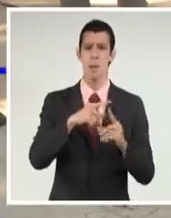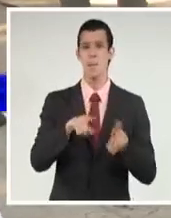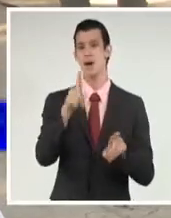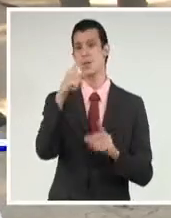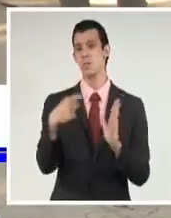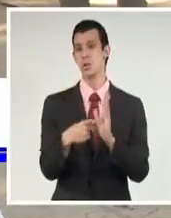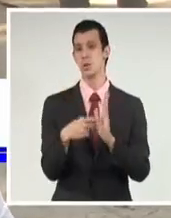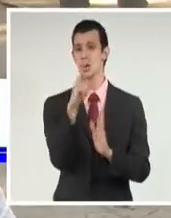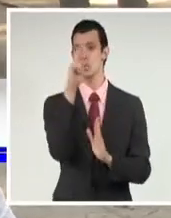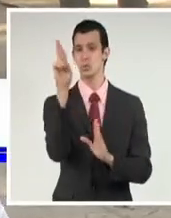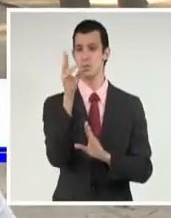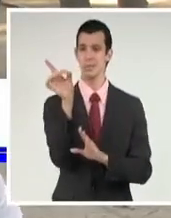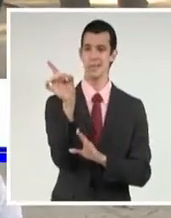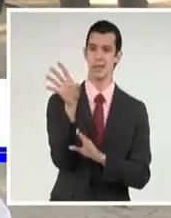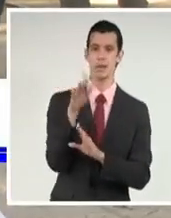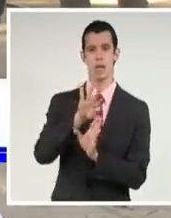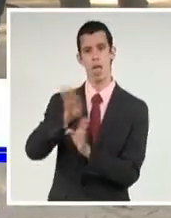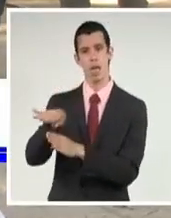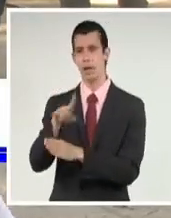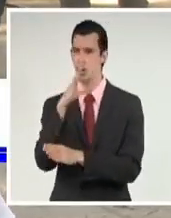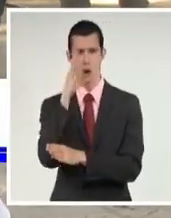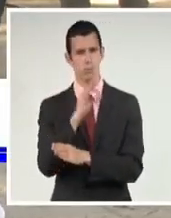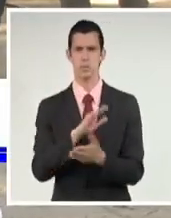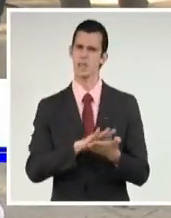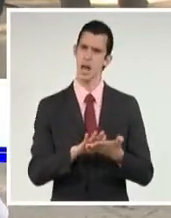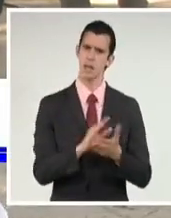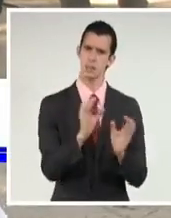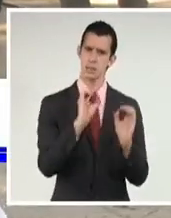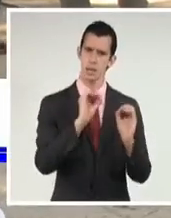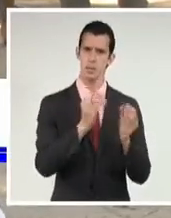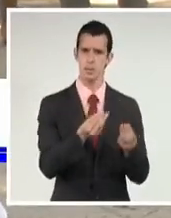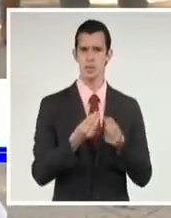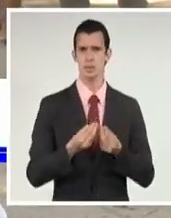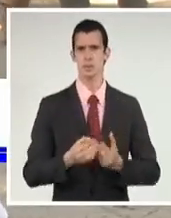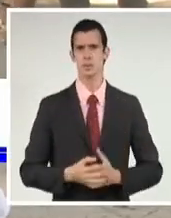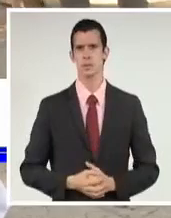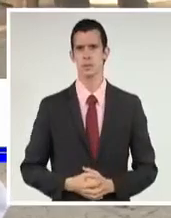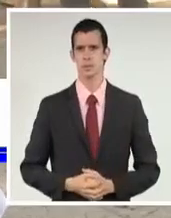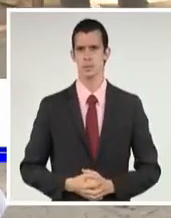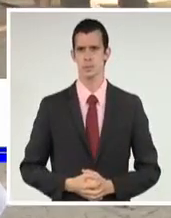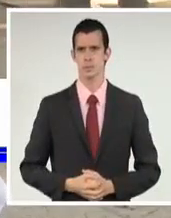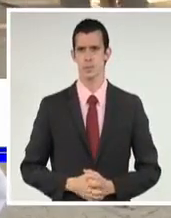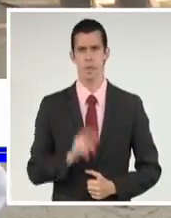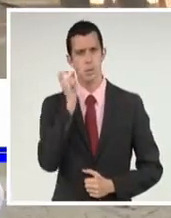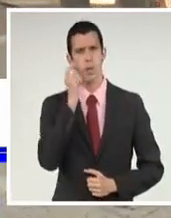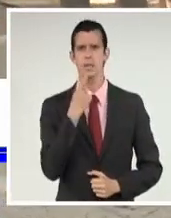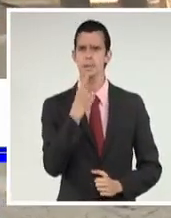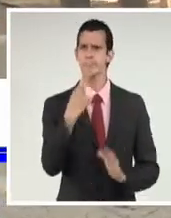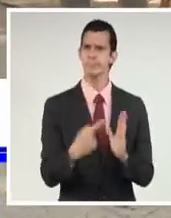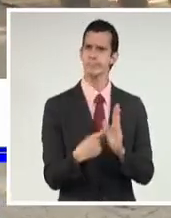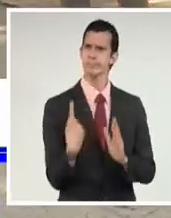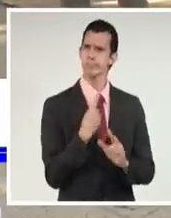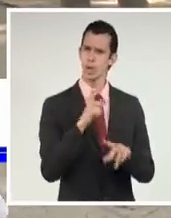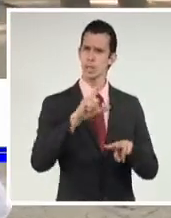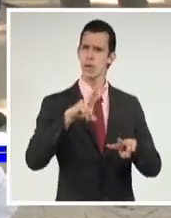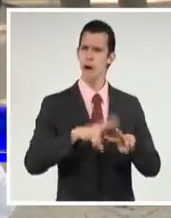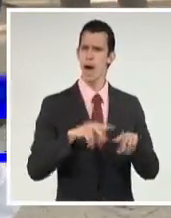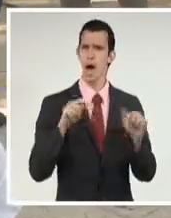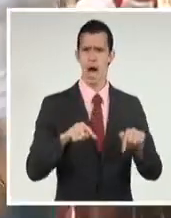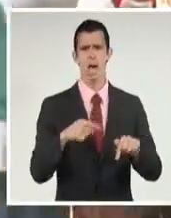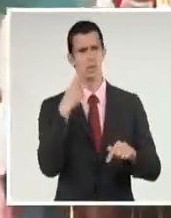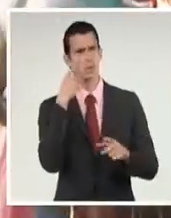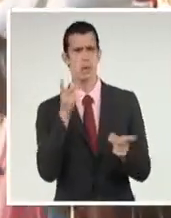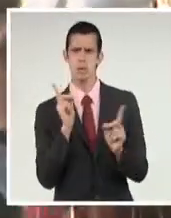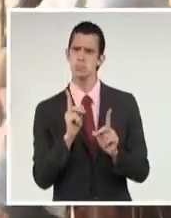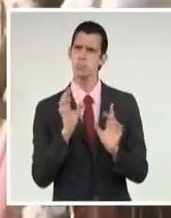están por eso aquí, los jóvenes de Barona estamos acá celebrando junto a la comunidad de acá de Centro Habana y estamos junto a nuestro pueblo y allí